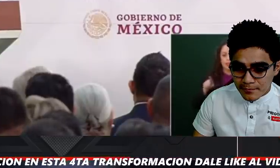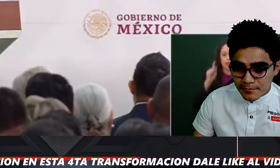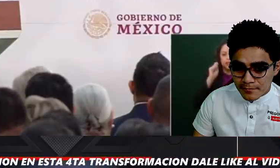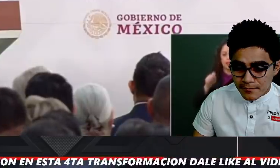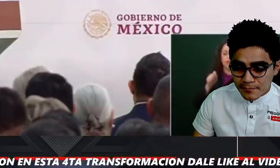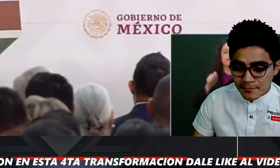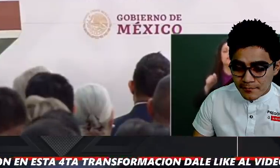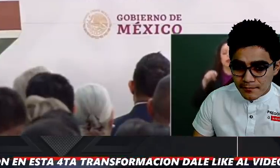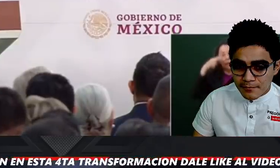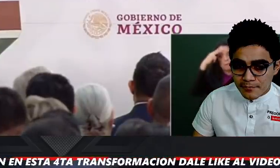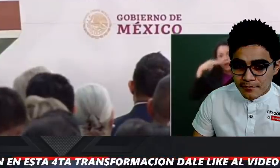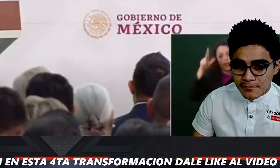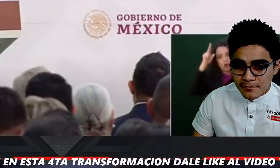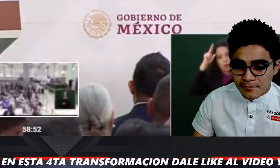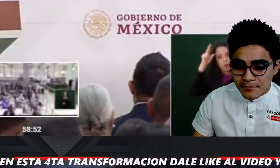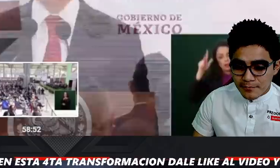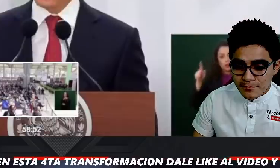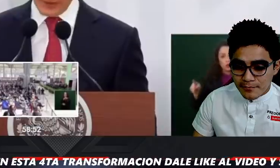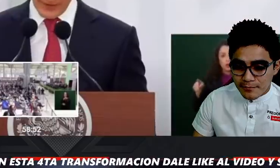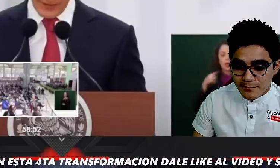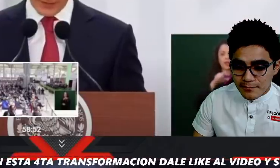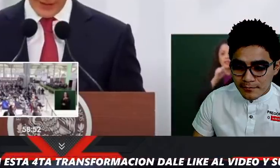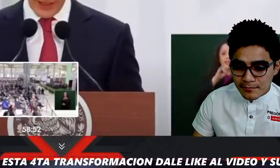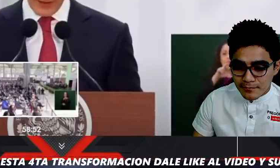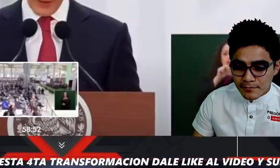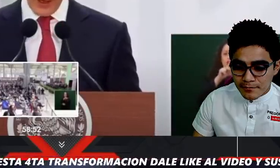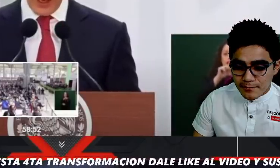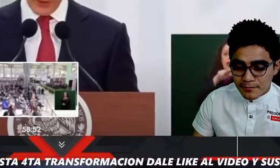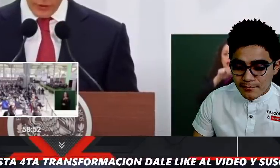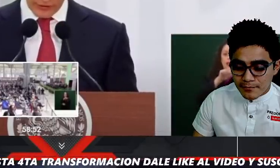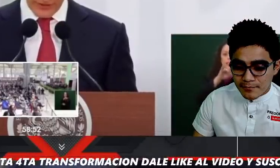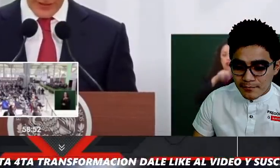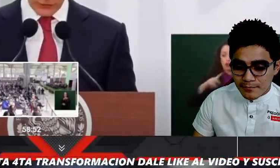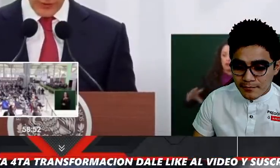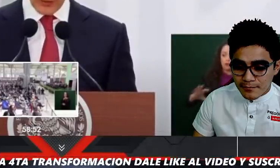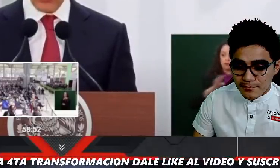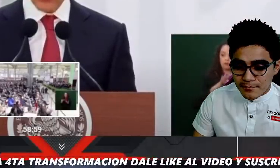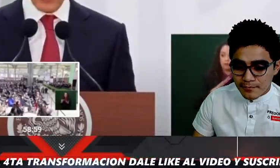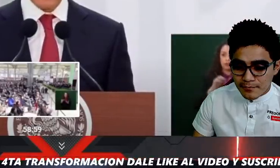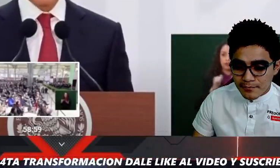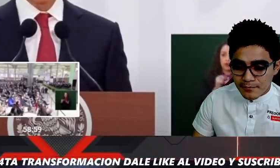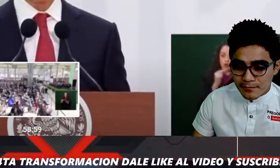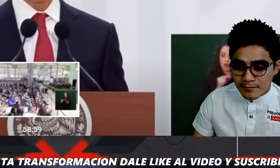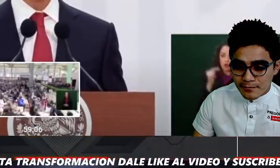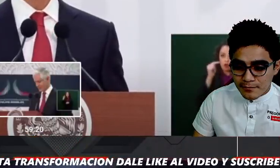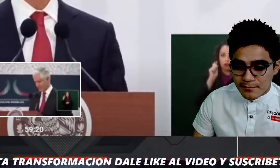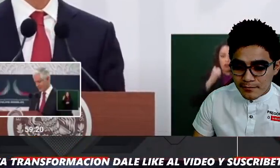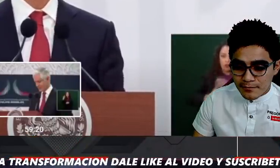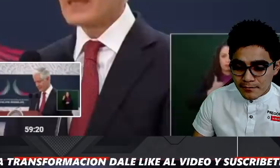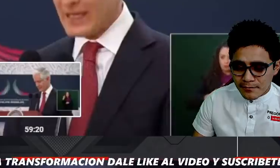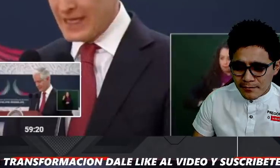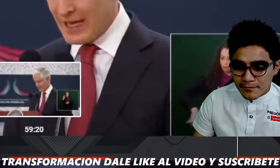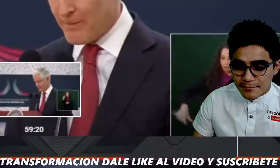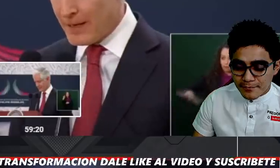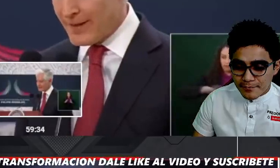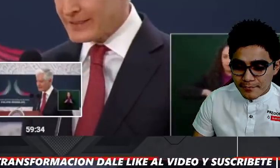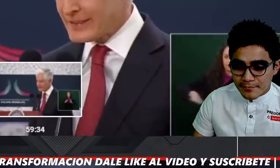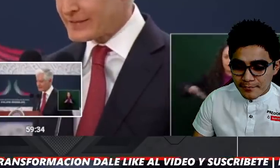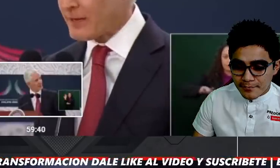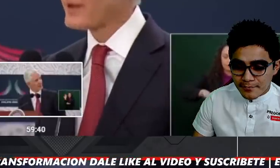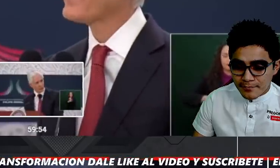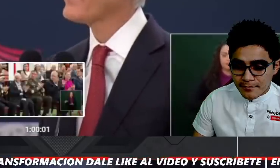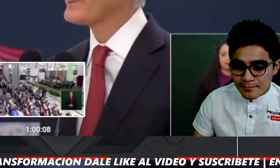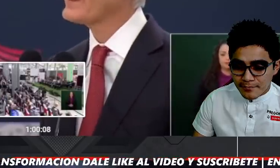la México-Pachuca, dando conectividad integral al norte de la zona conurbada. Y el